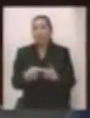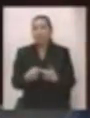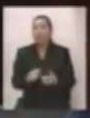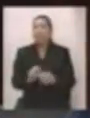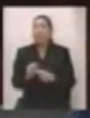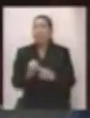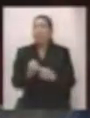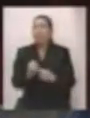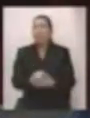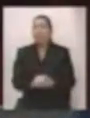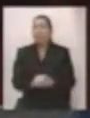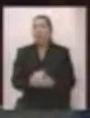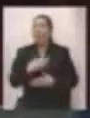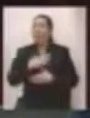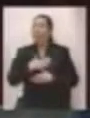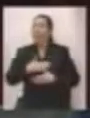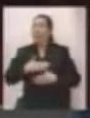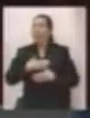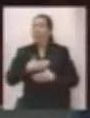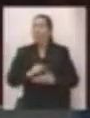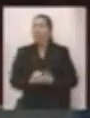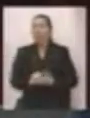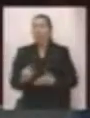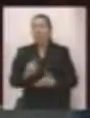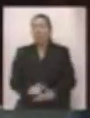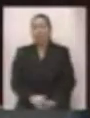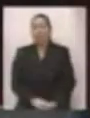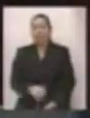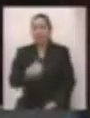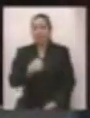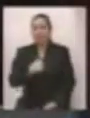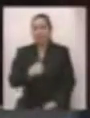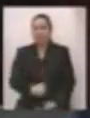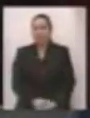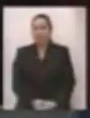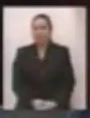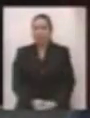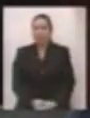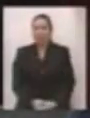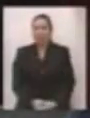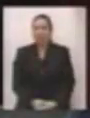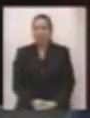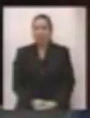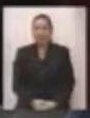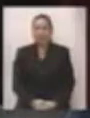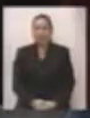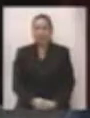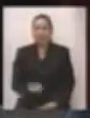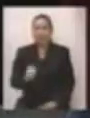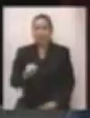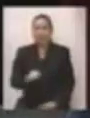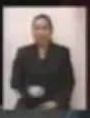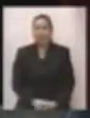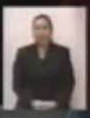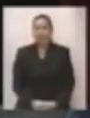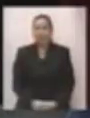las redes sociales y disfrutan haciendo uso de las mismas. Sin embargo, un uso irresponsable